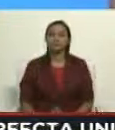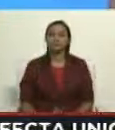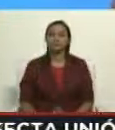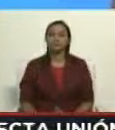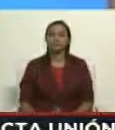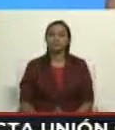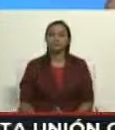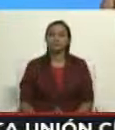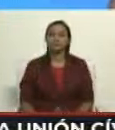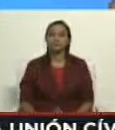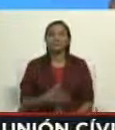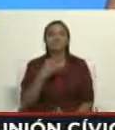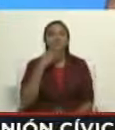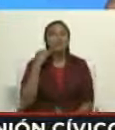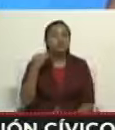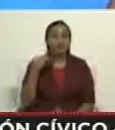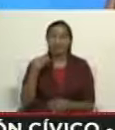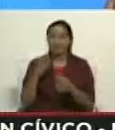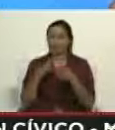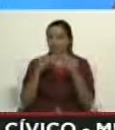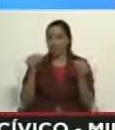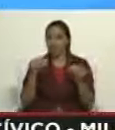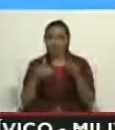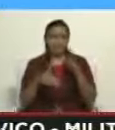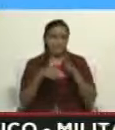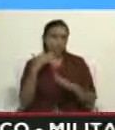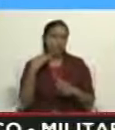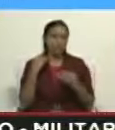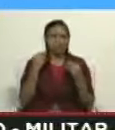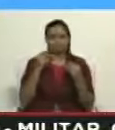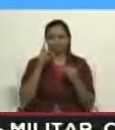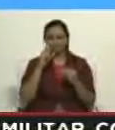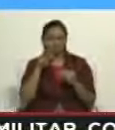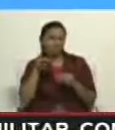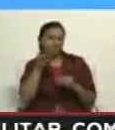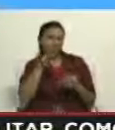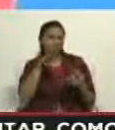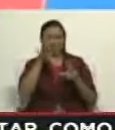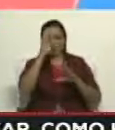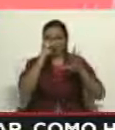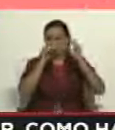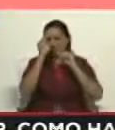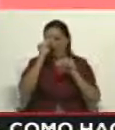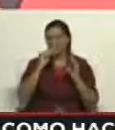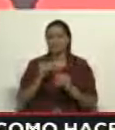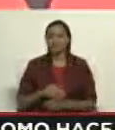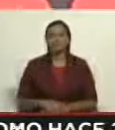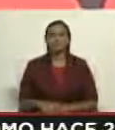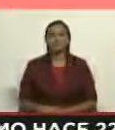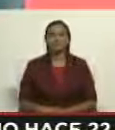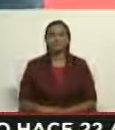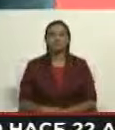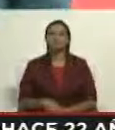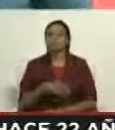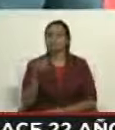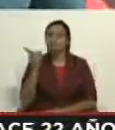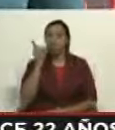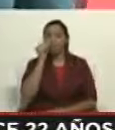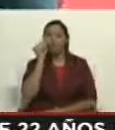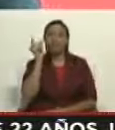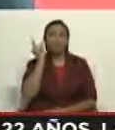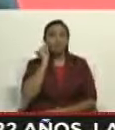está en la onda de siempre. Así que muchachos y muchachas,